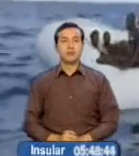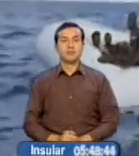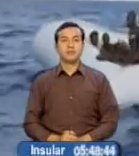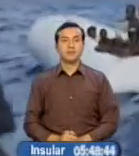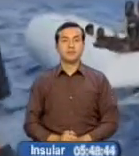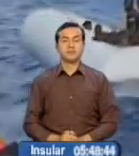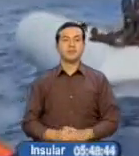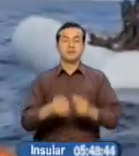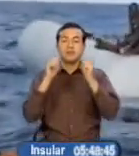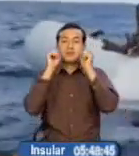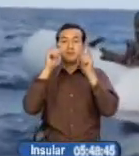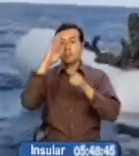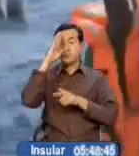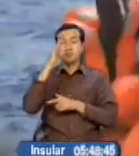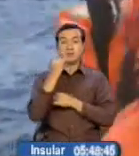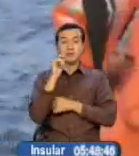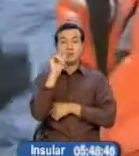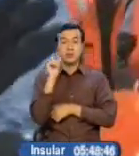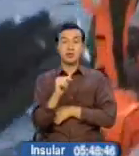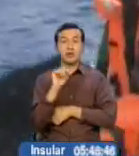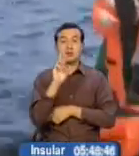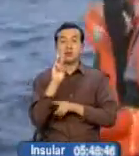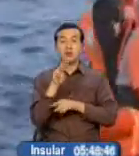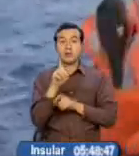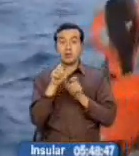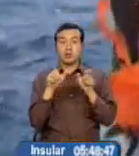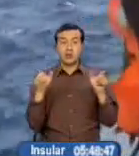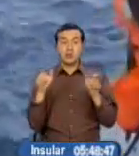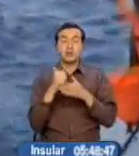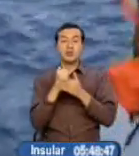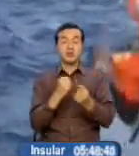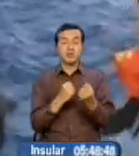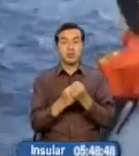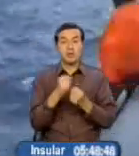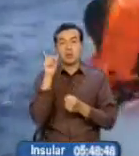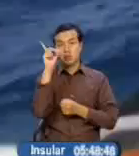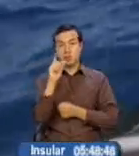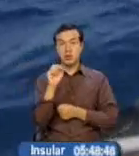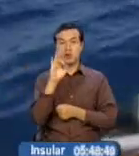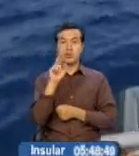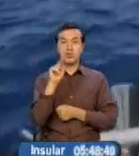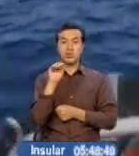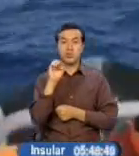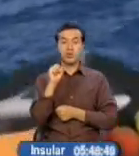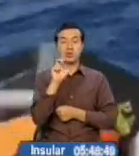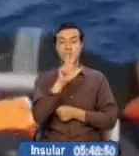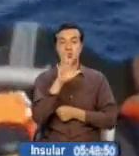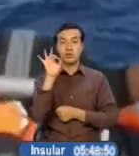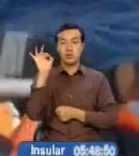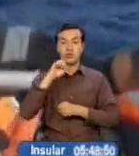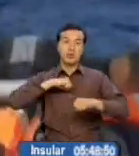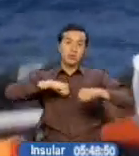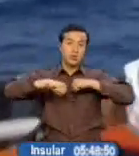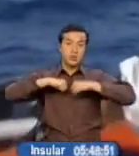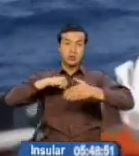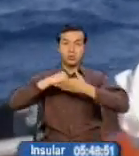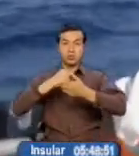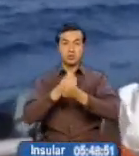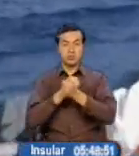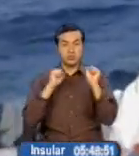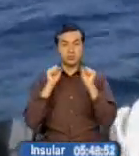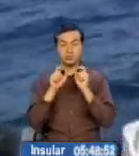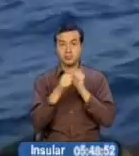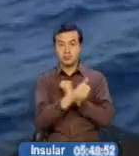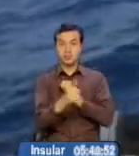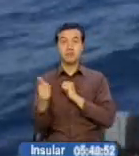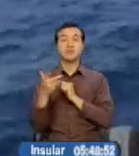Guardia Costera de Italia ha rescatado más de 6.000 migrantes en el canal de Sicilia entre Italia y Túnez en 39 operaciones de salvamento. Estas